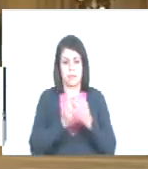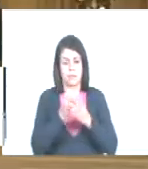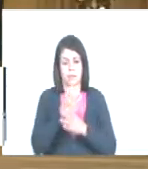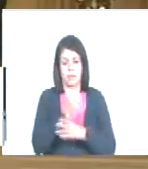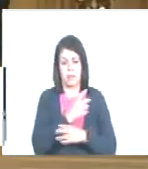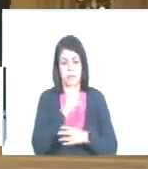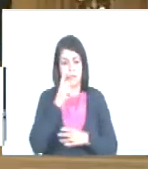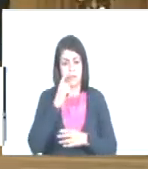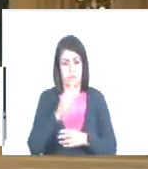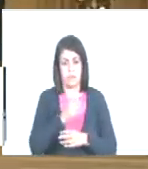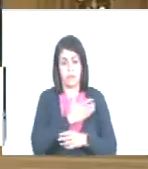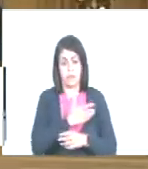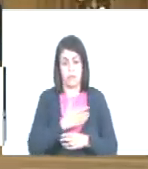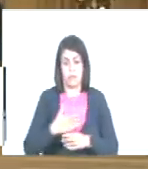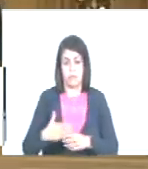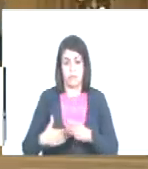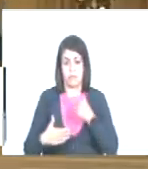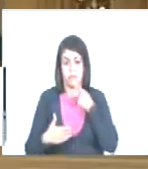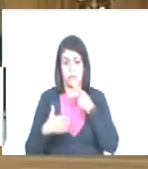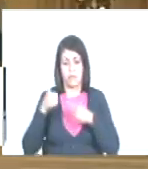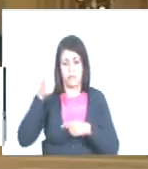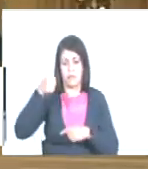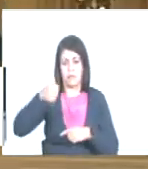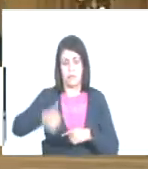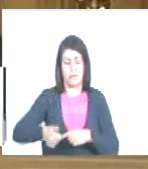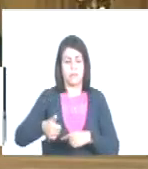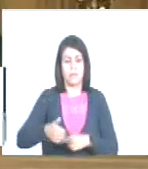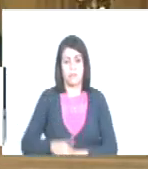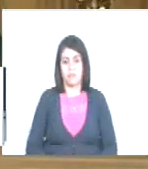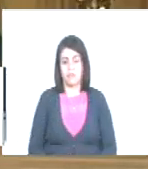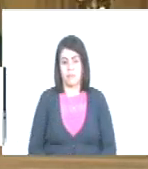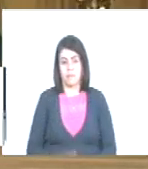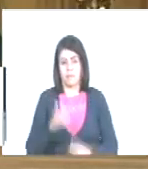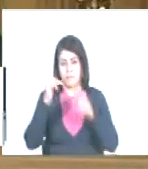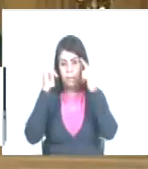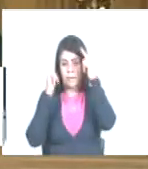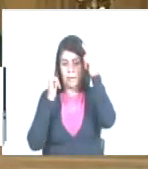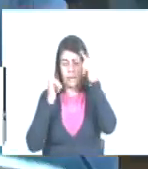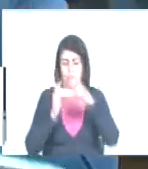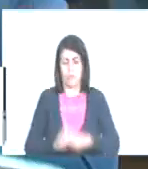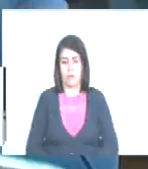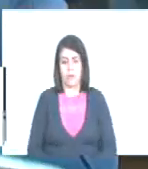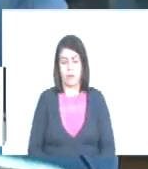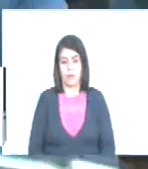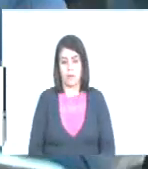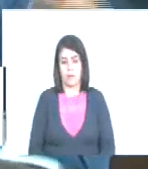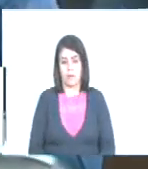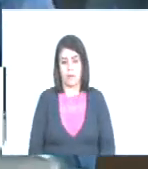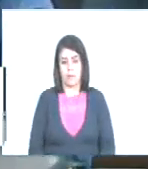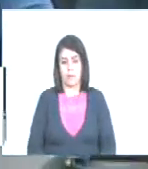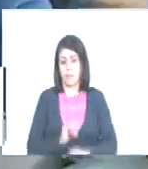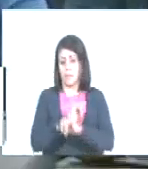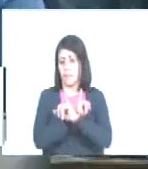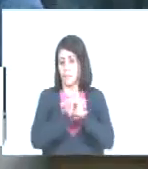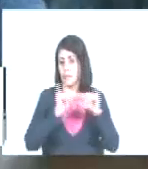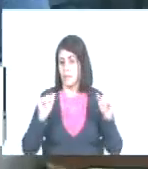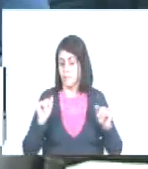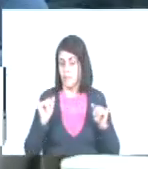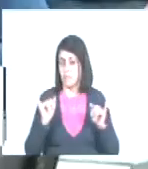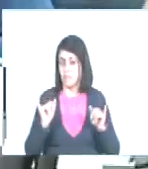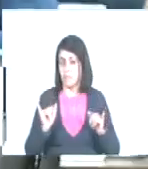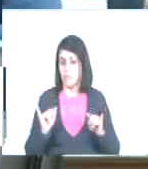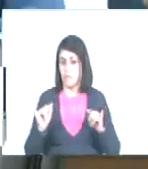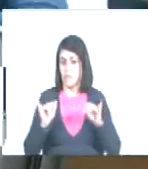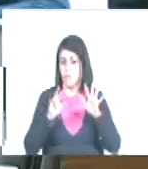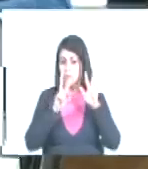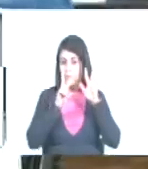nuestro comandante de todos los tiempos, nuestro comandante eterno Hugo Chávez, que culminó con las